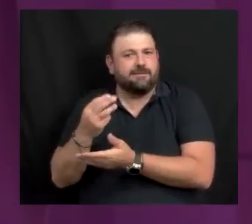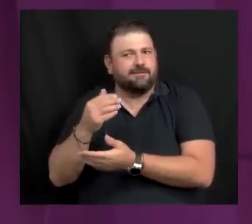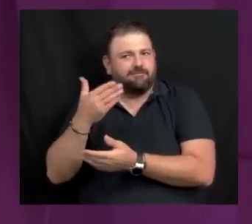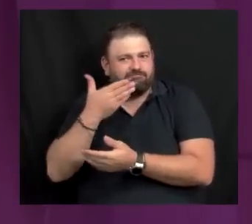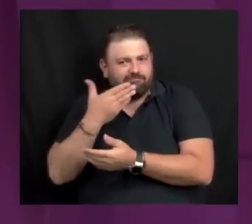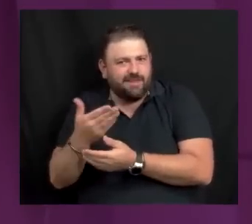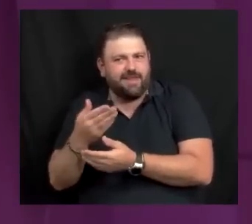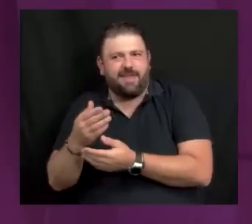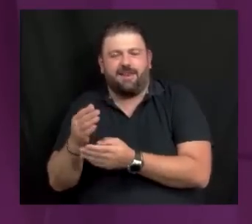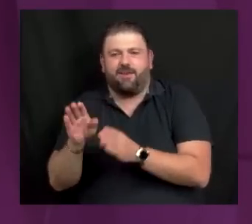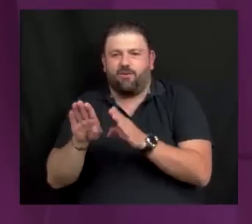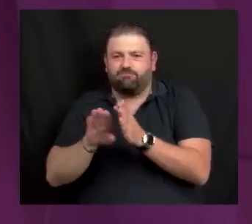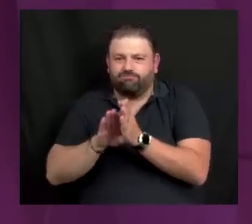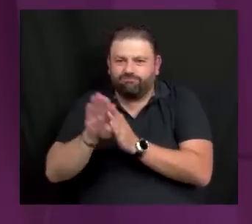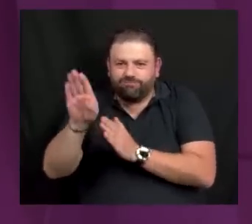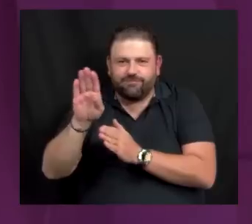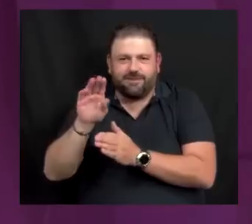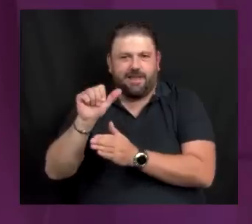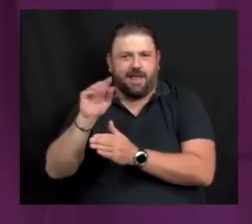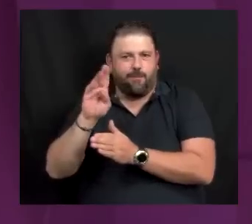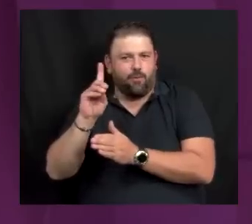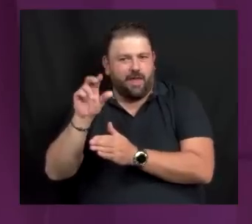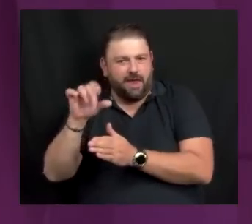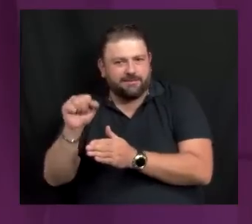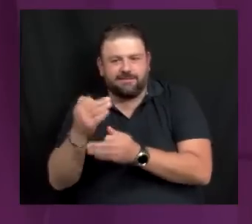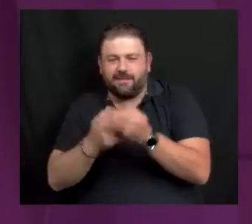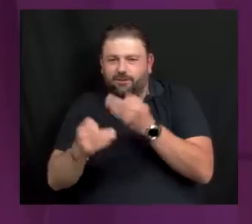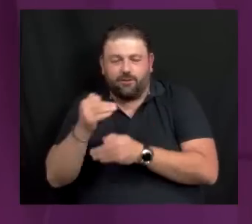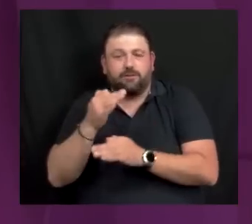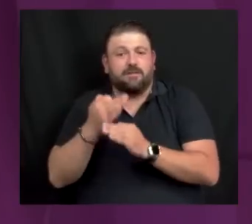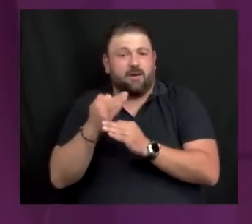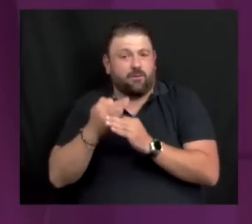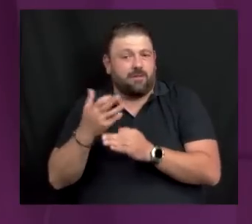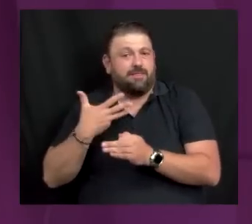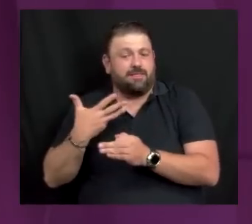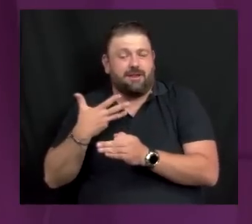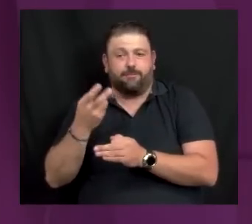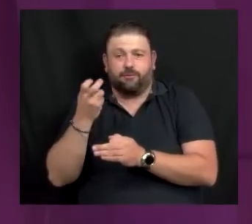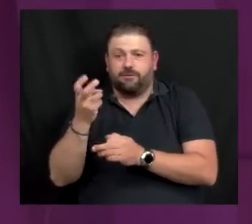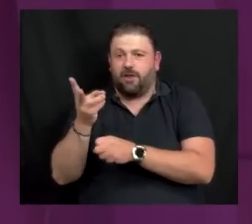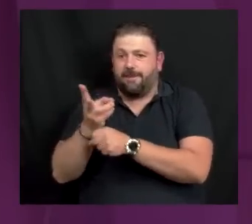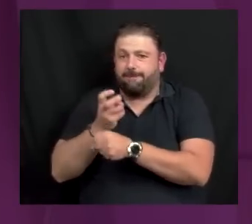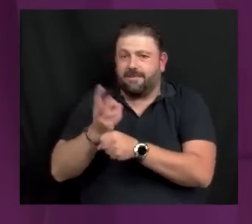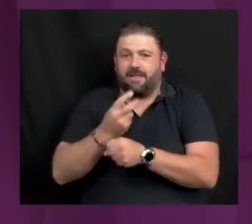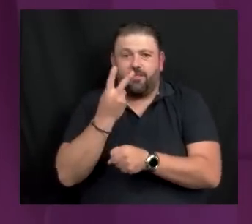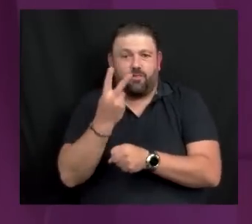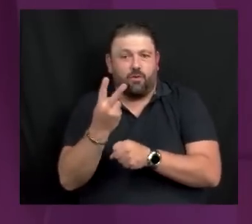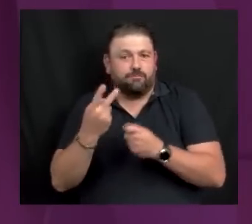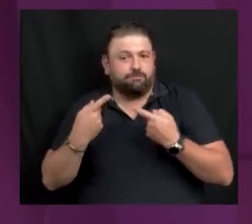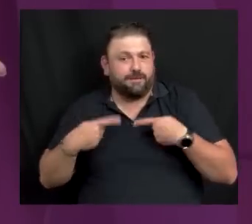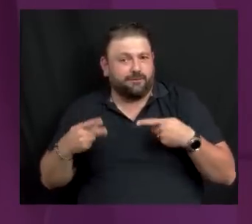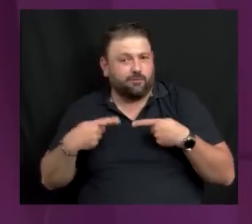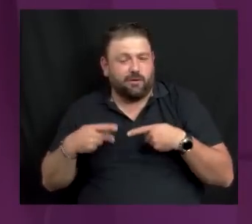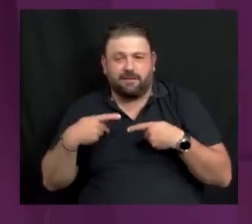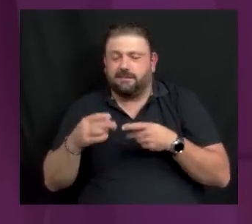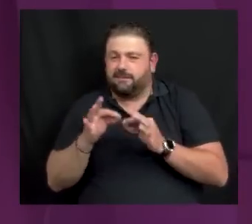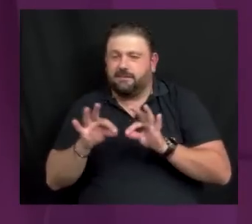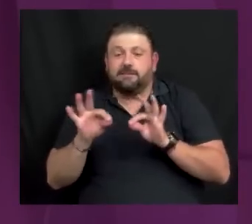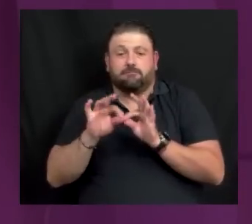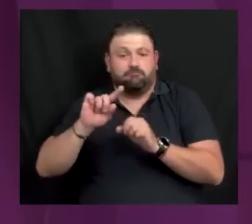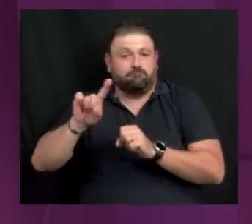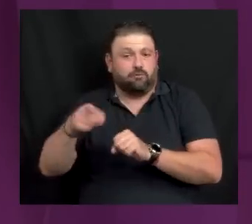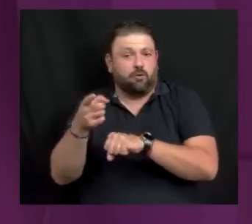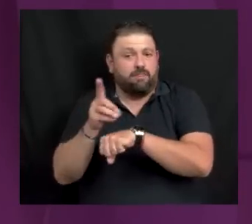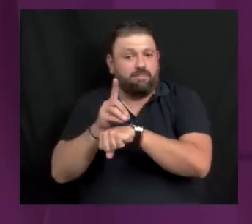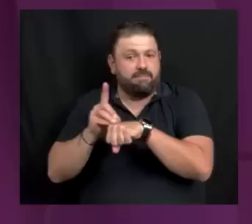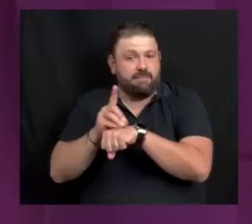accionar. Entonces, pues tenemos ahora sí que, como les digo, dos empresarios maravillosos que el día de hoy nos acompañan. Juan Javier García, Diamante Premier,